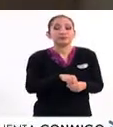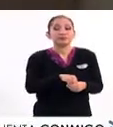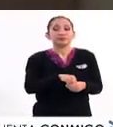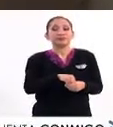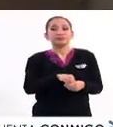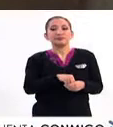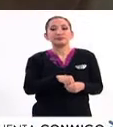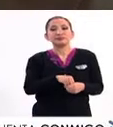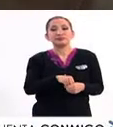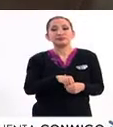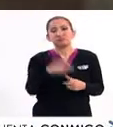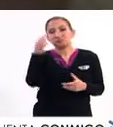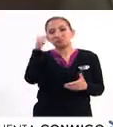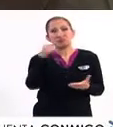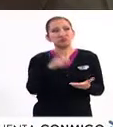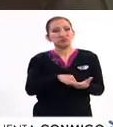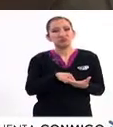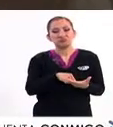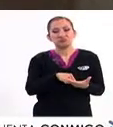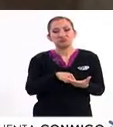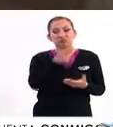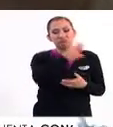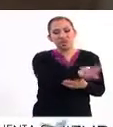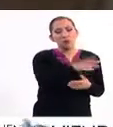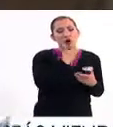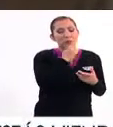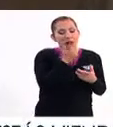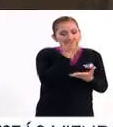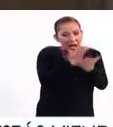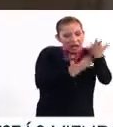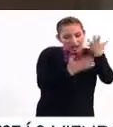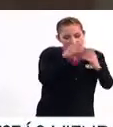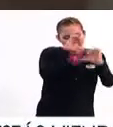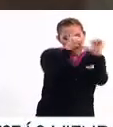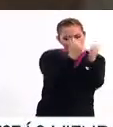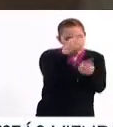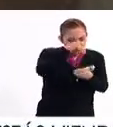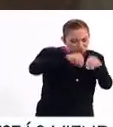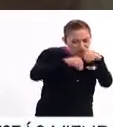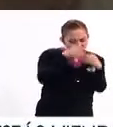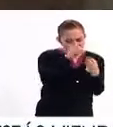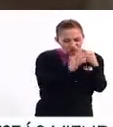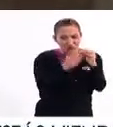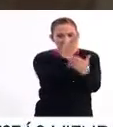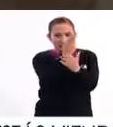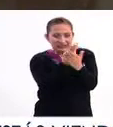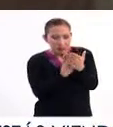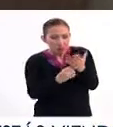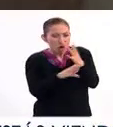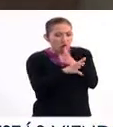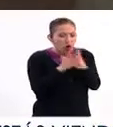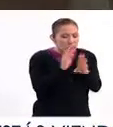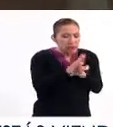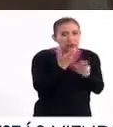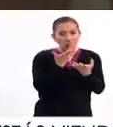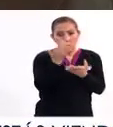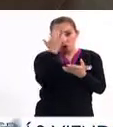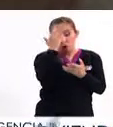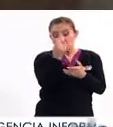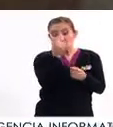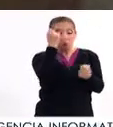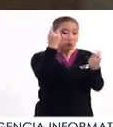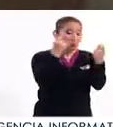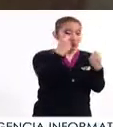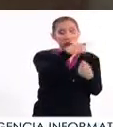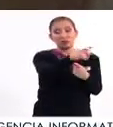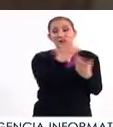pues un poco conocido, nada más conocido en los medios de las imprentas, pues ahora ya es una figura muy importante, que todavía tenemos una